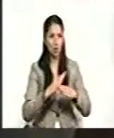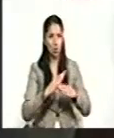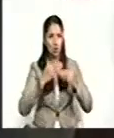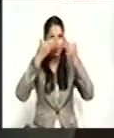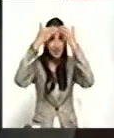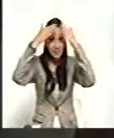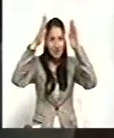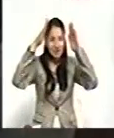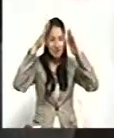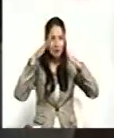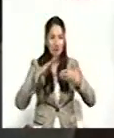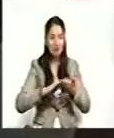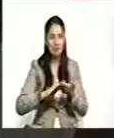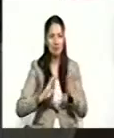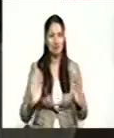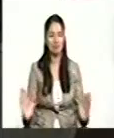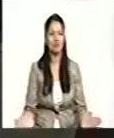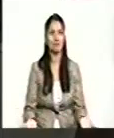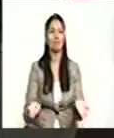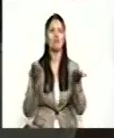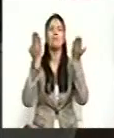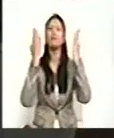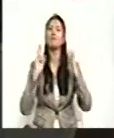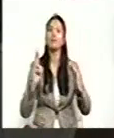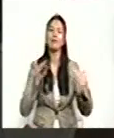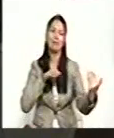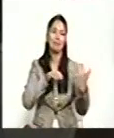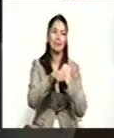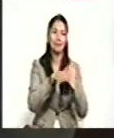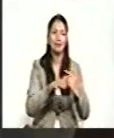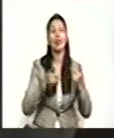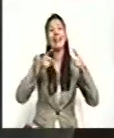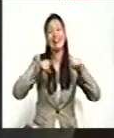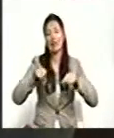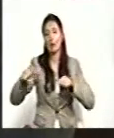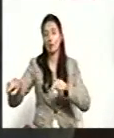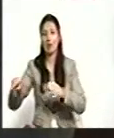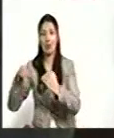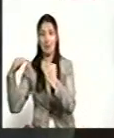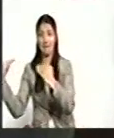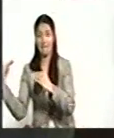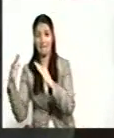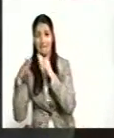esa materia lo mismo en el puerto en